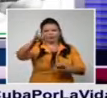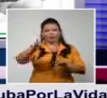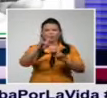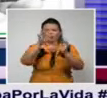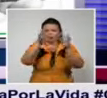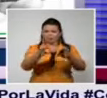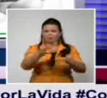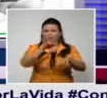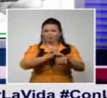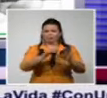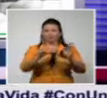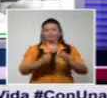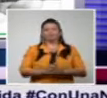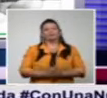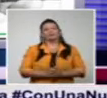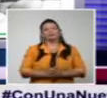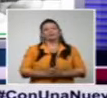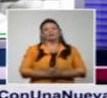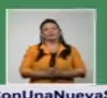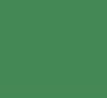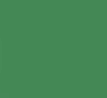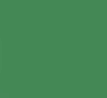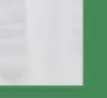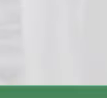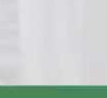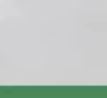otra conferencia de prensa. Tenga muy buenos días.